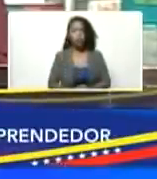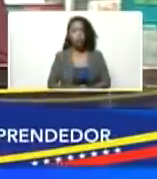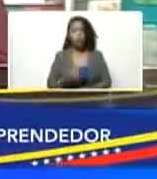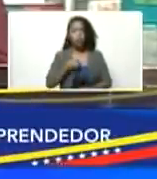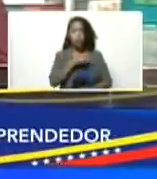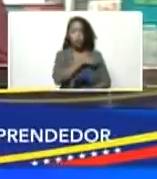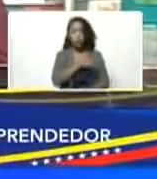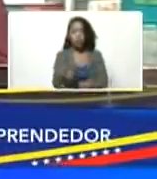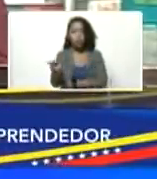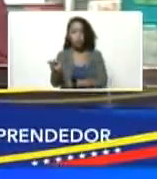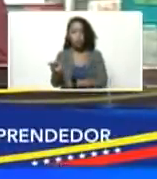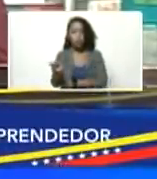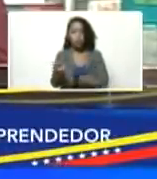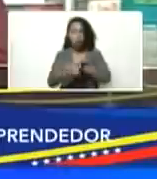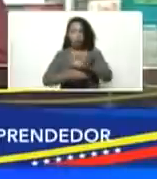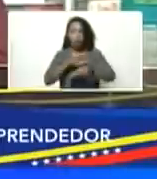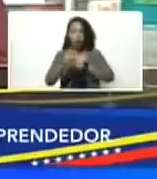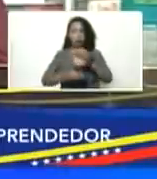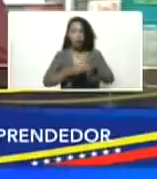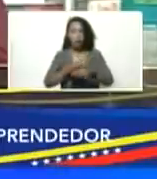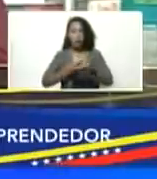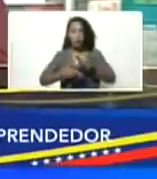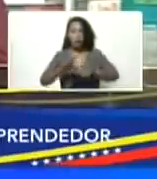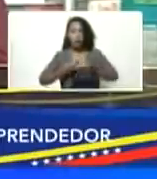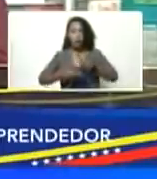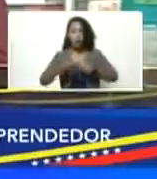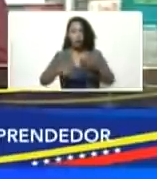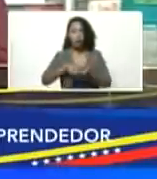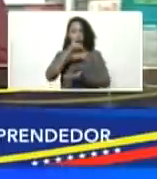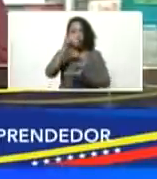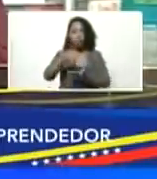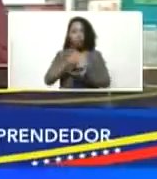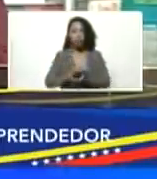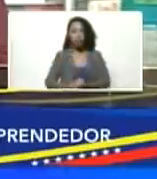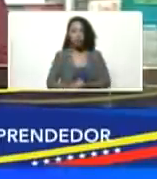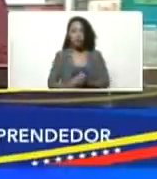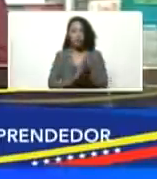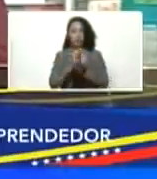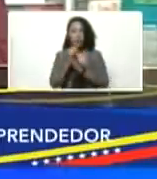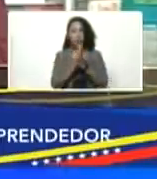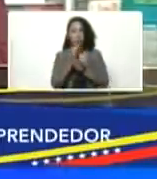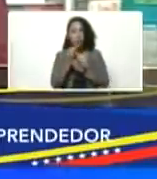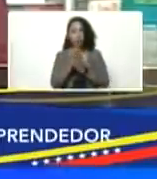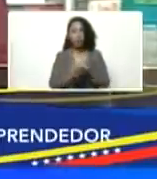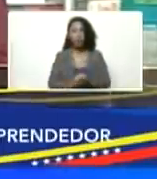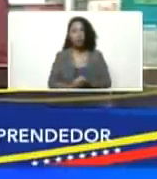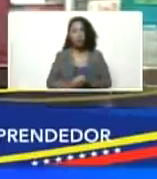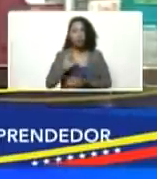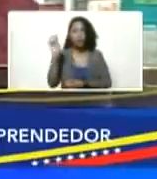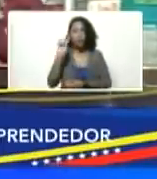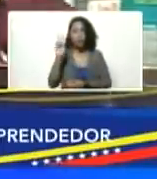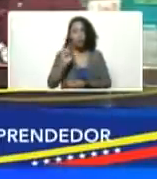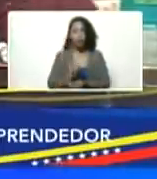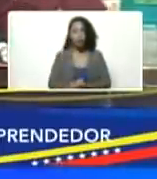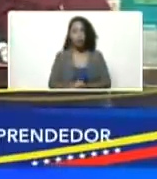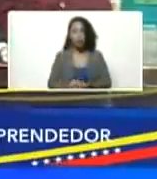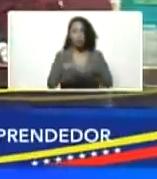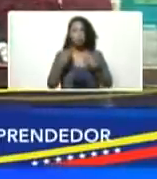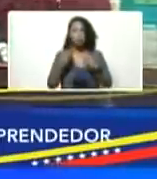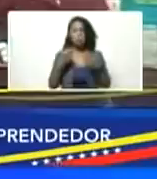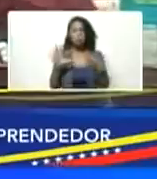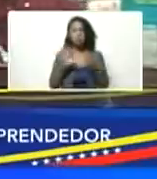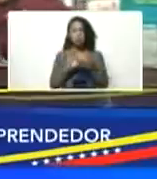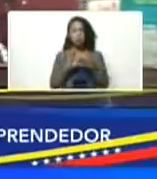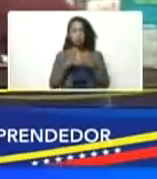ordeno la creación del Servicio Nacional de Emprendimiento de Venezuela para que